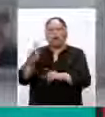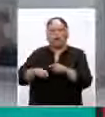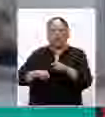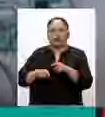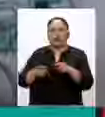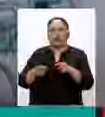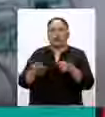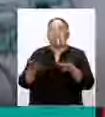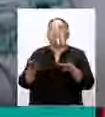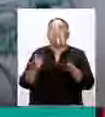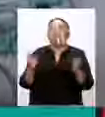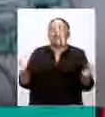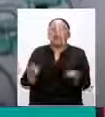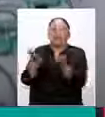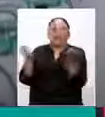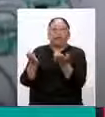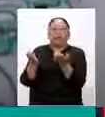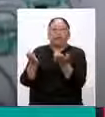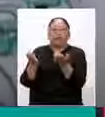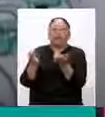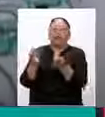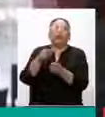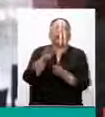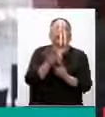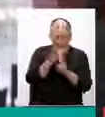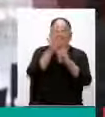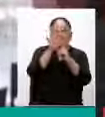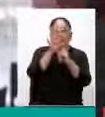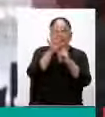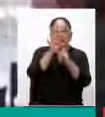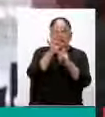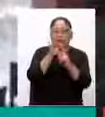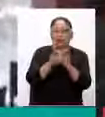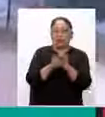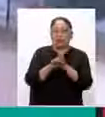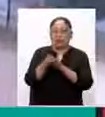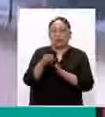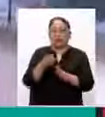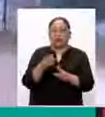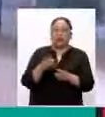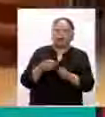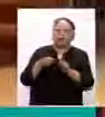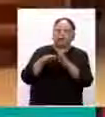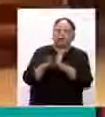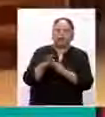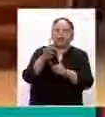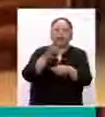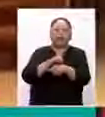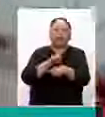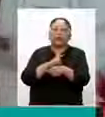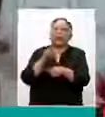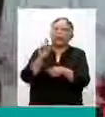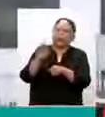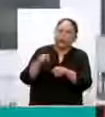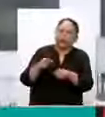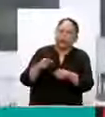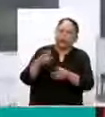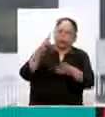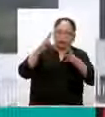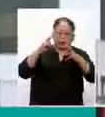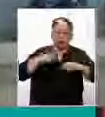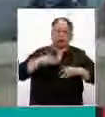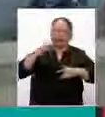hablando de emergencia, le hablo de especialidades, de laboratorio. Si usted en ese momento encuentra restringido el acceso a servicios